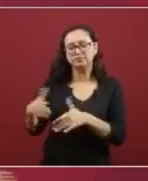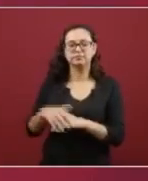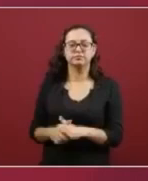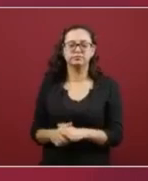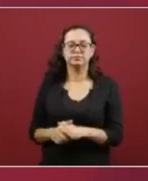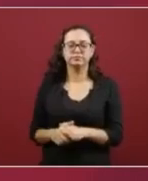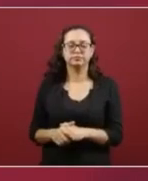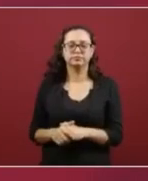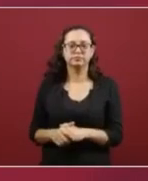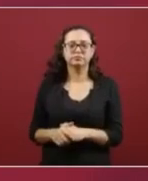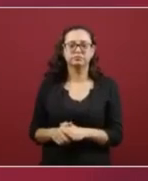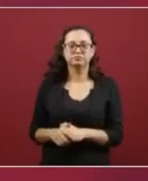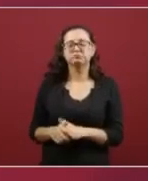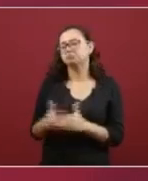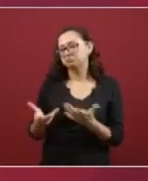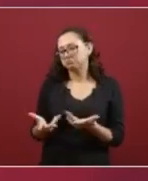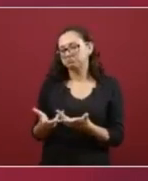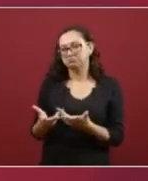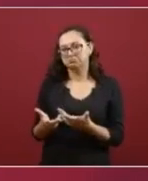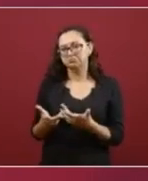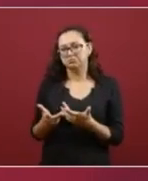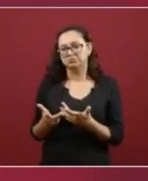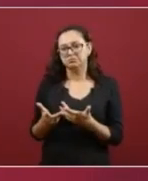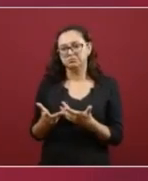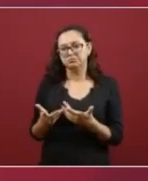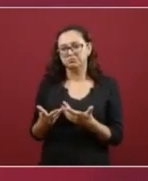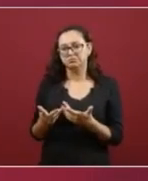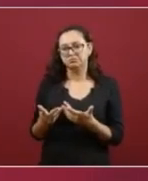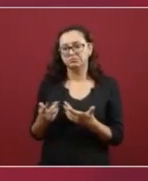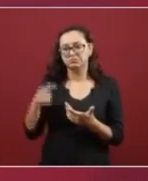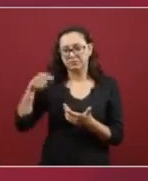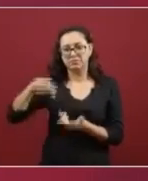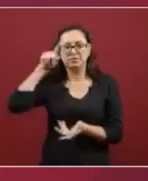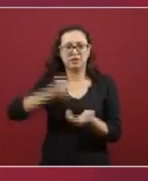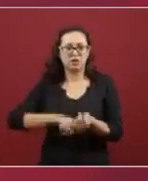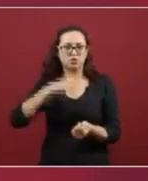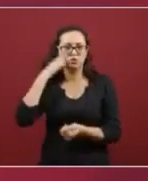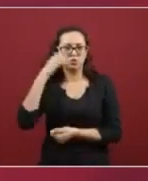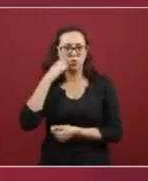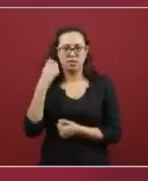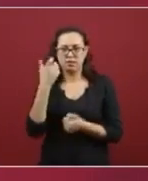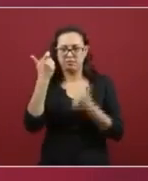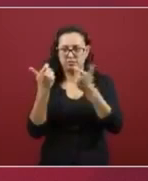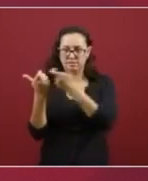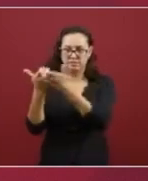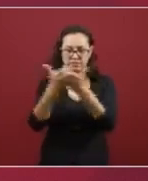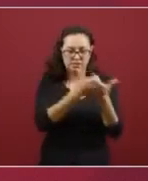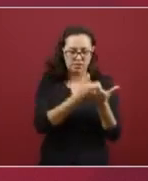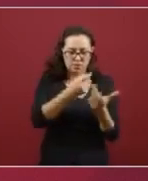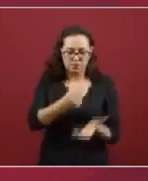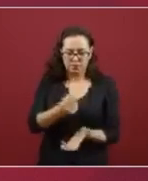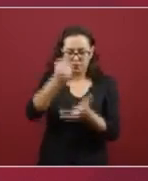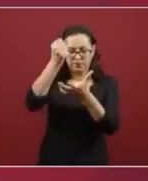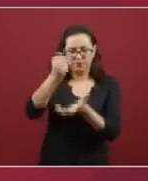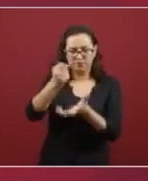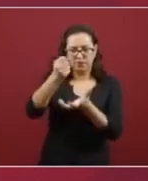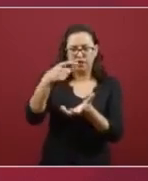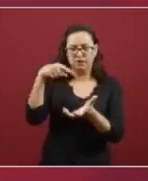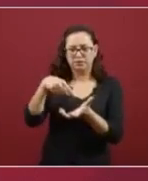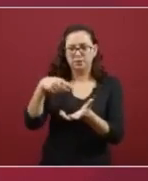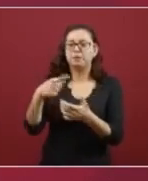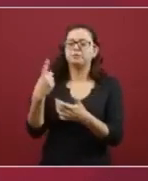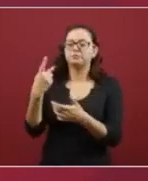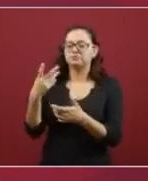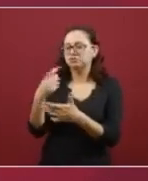se tiene un recurso que se maneja en la escuela, ese recurso se utiliza